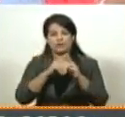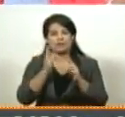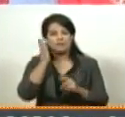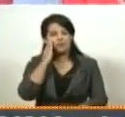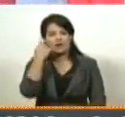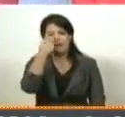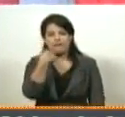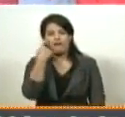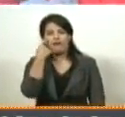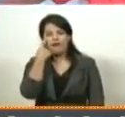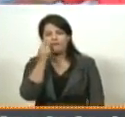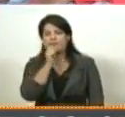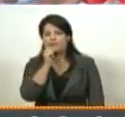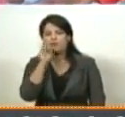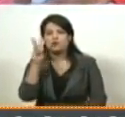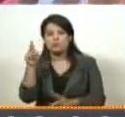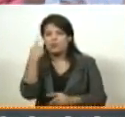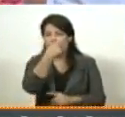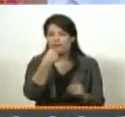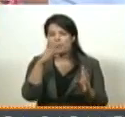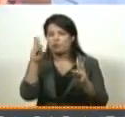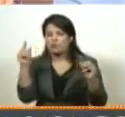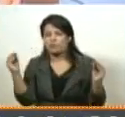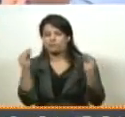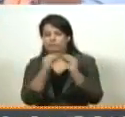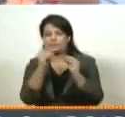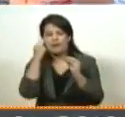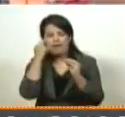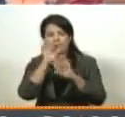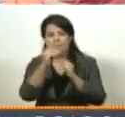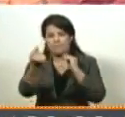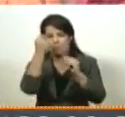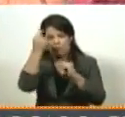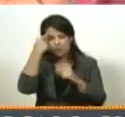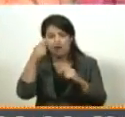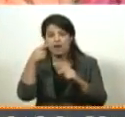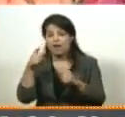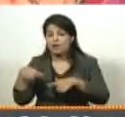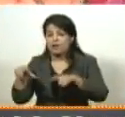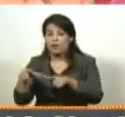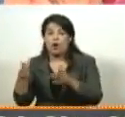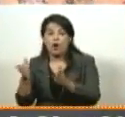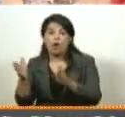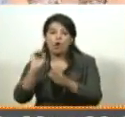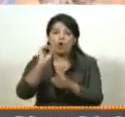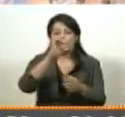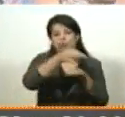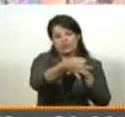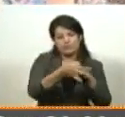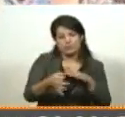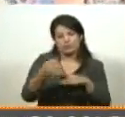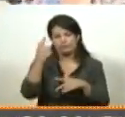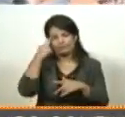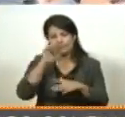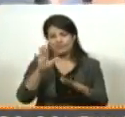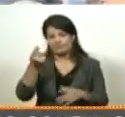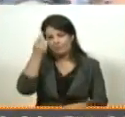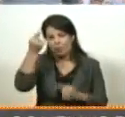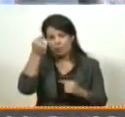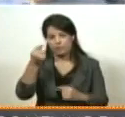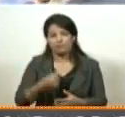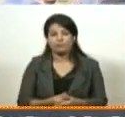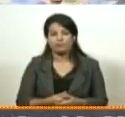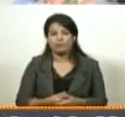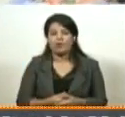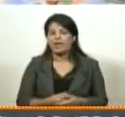quién van a votar, los números tanto en lo territorial como en el sectorial por quiénes van a votar. En relación a